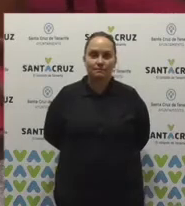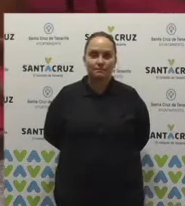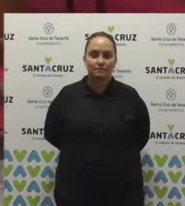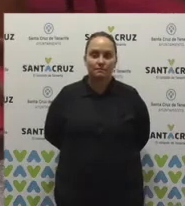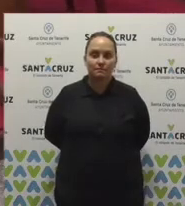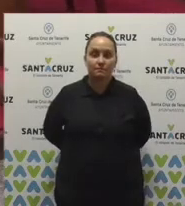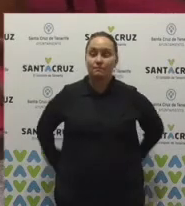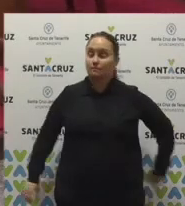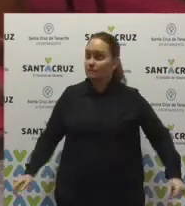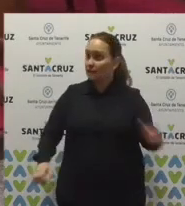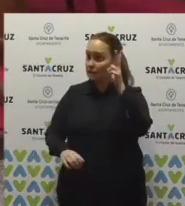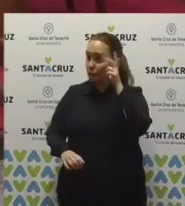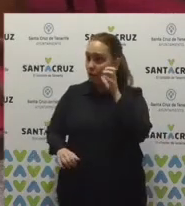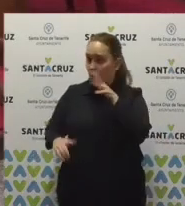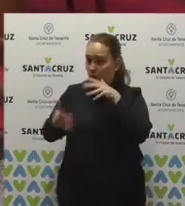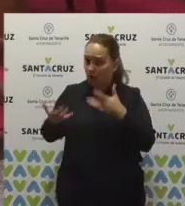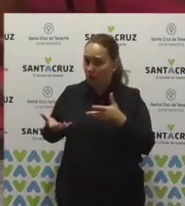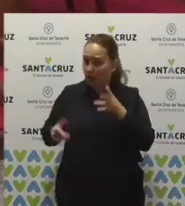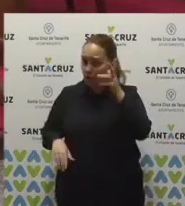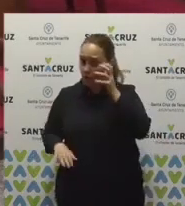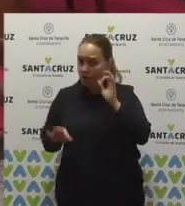pero ahora no